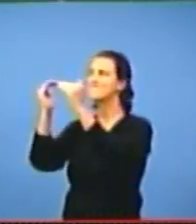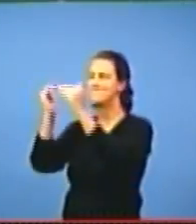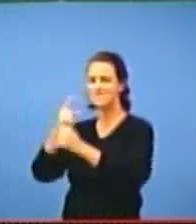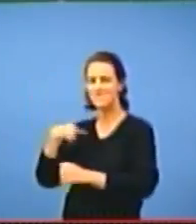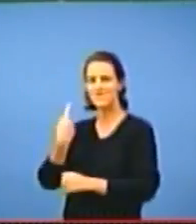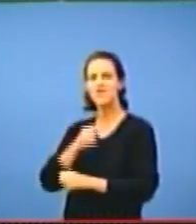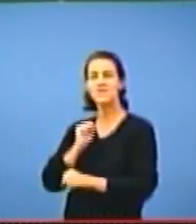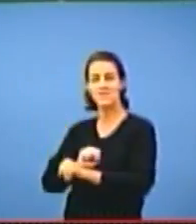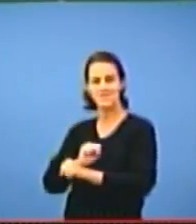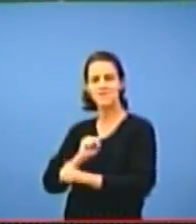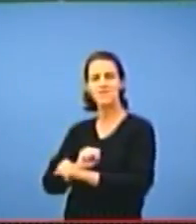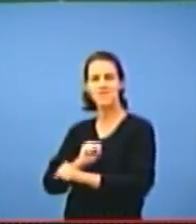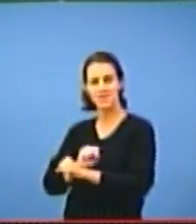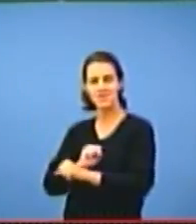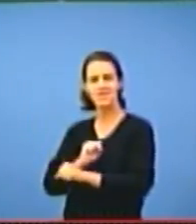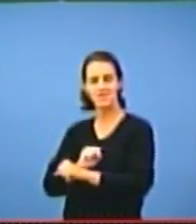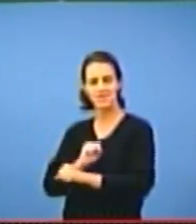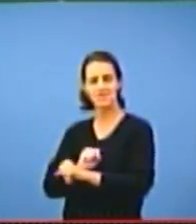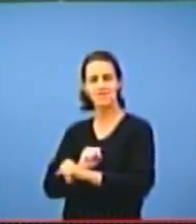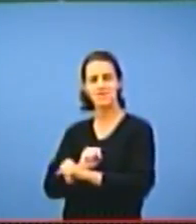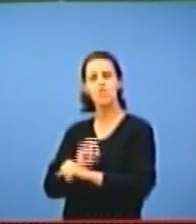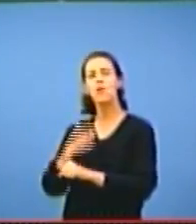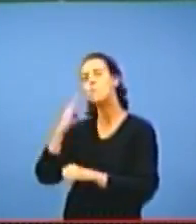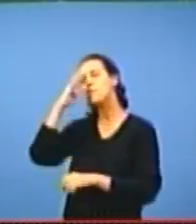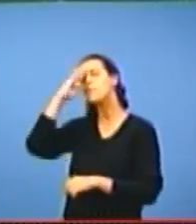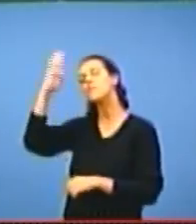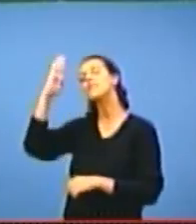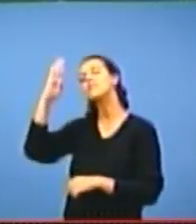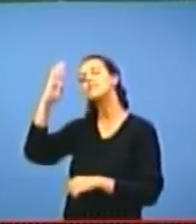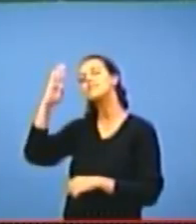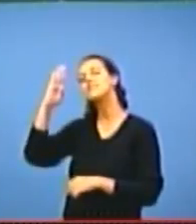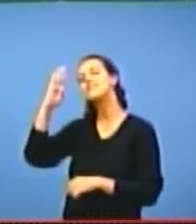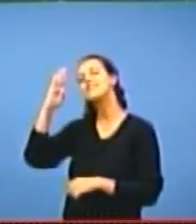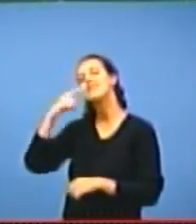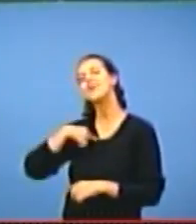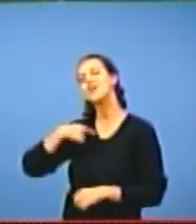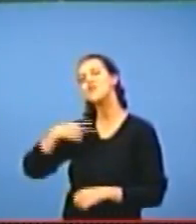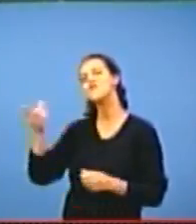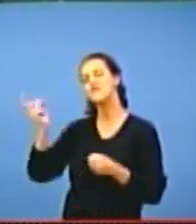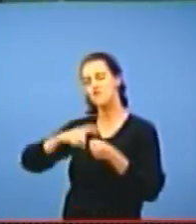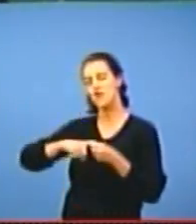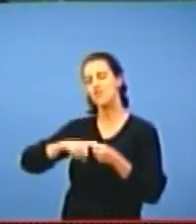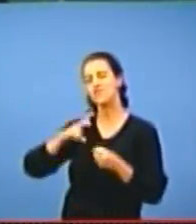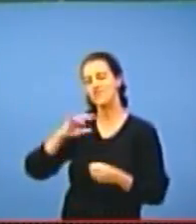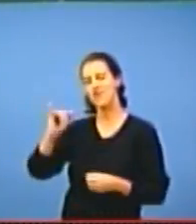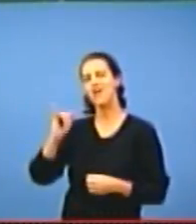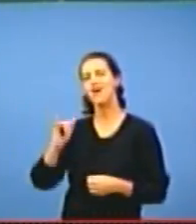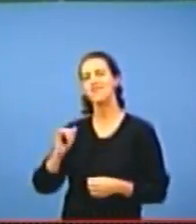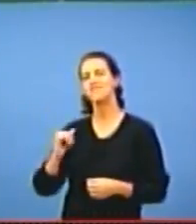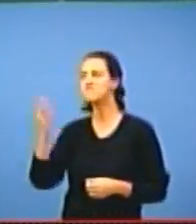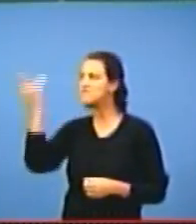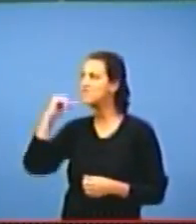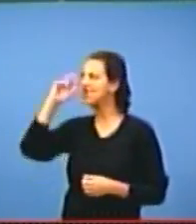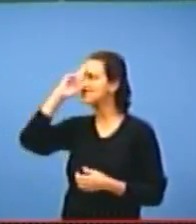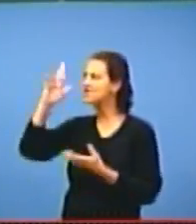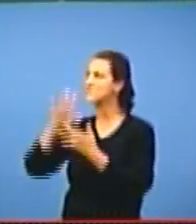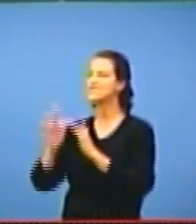eso. Esperamos a la más importante de todas. Ciertamente pronto vengo. Ahora ven, Señor